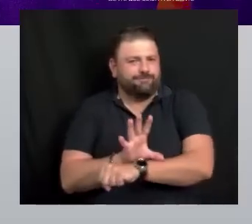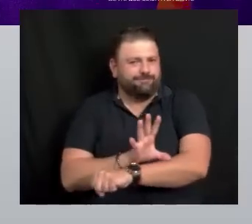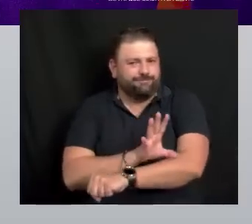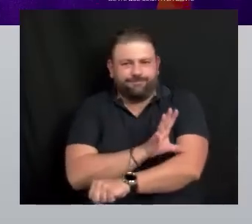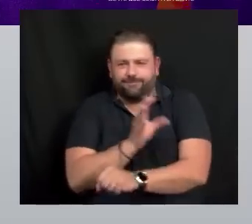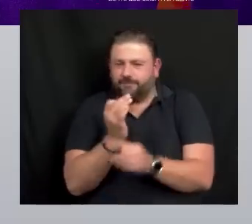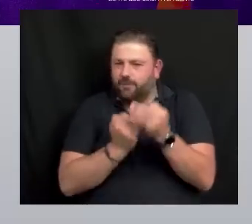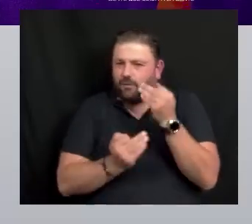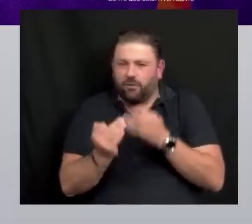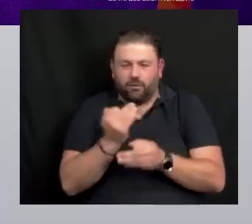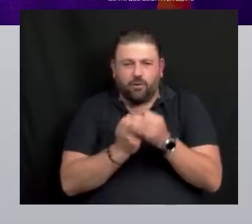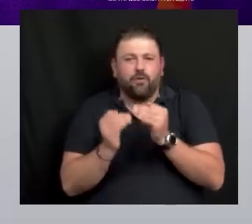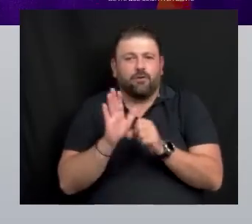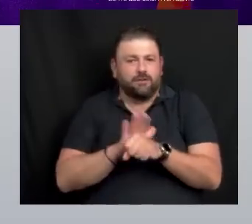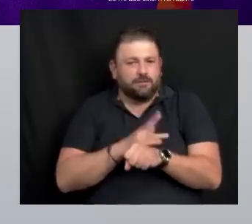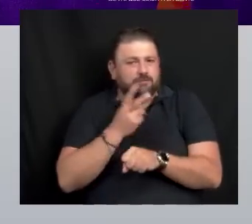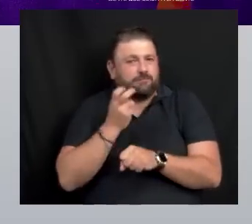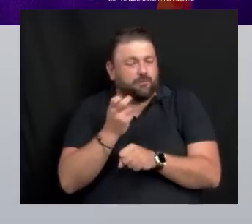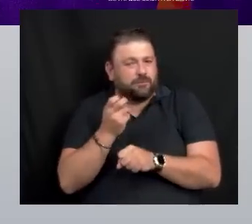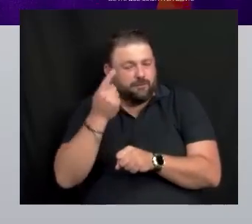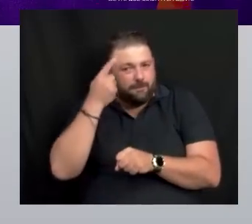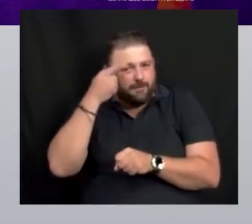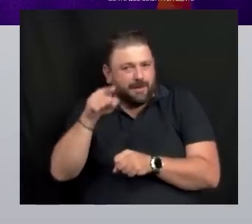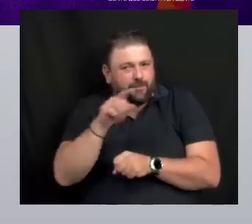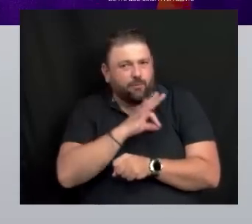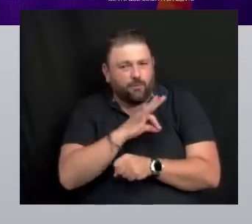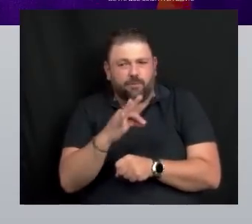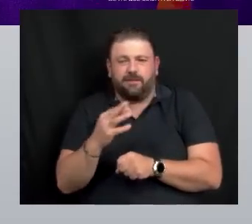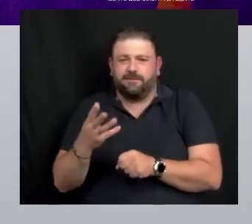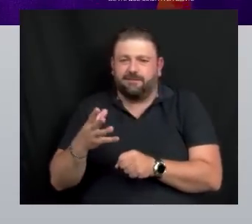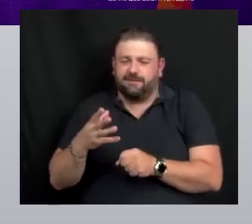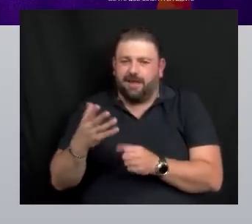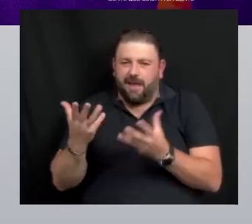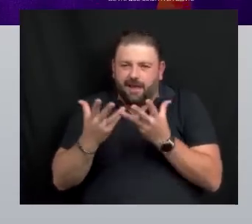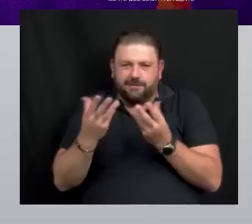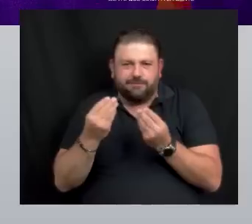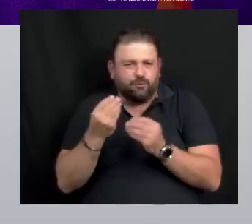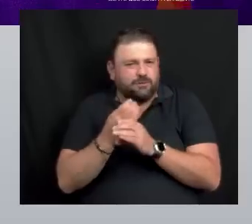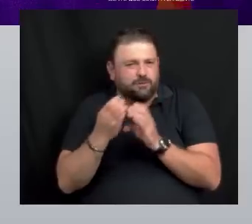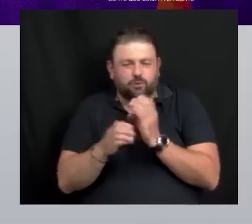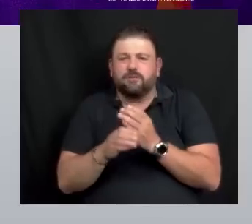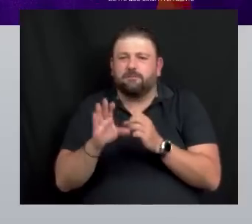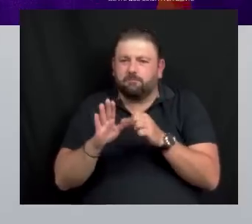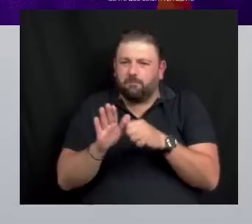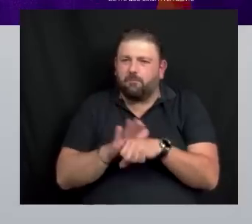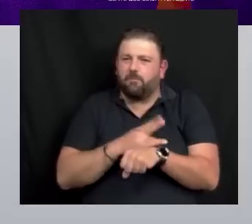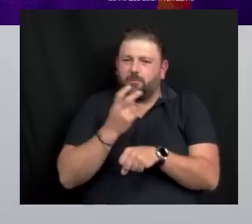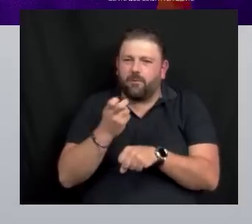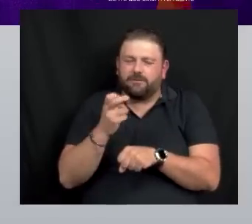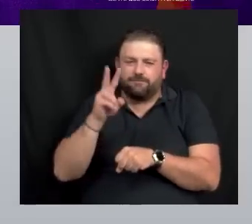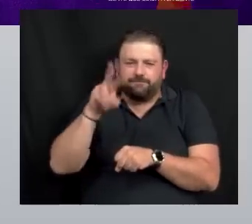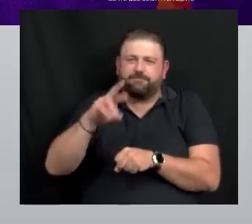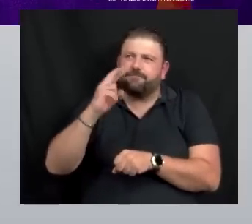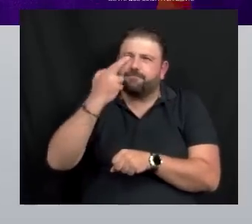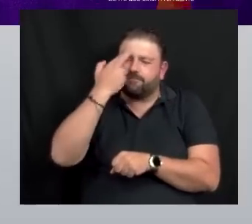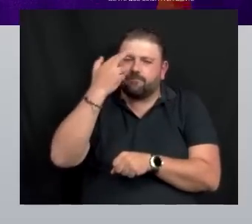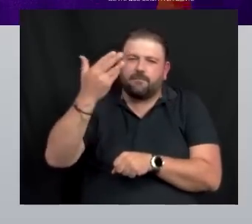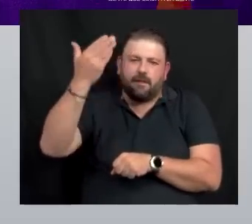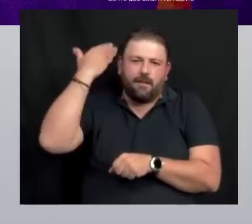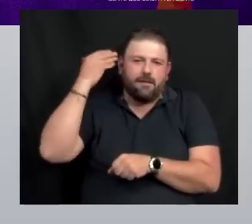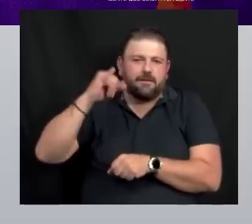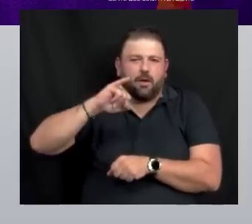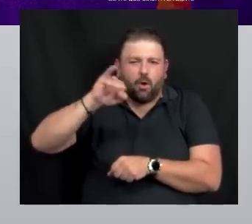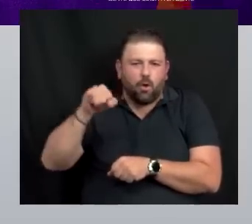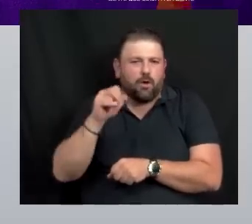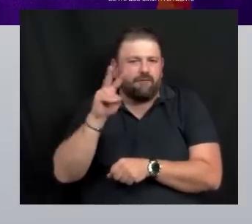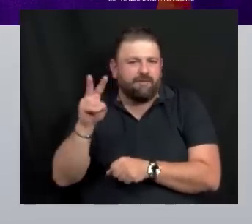un deseo de cambio, de lograr muchas cosas. Y mucho de lo que nos contaba Jorge Vergara, obviamente el gran maestro, y decía, yo me llevé